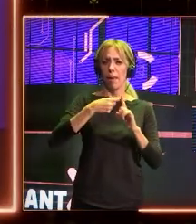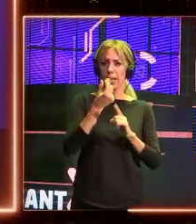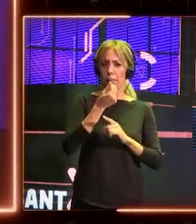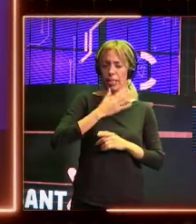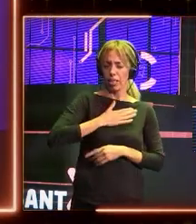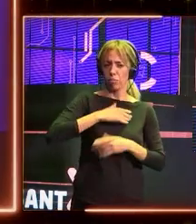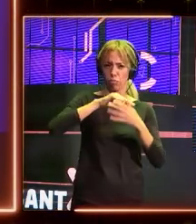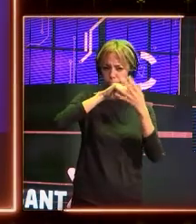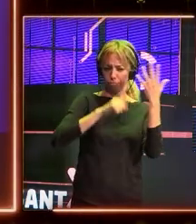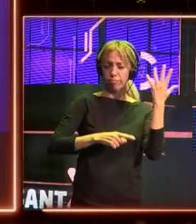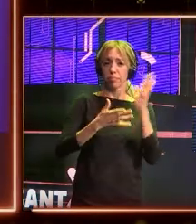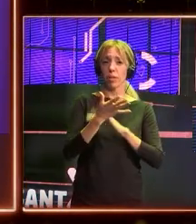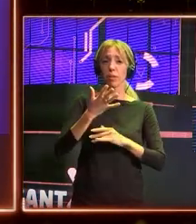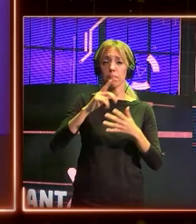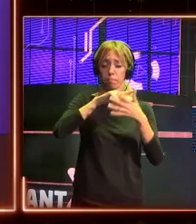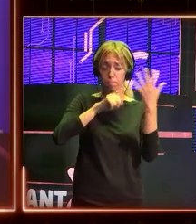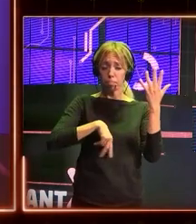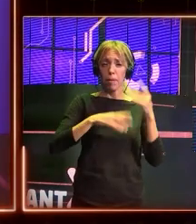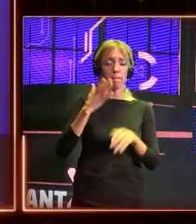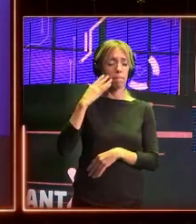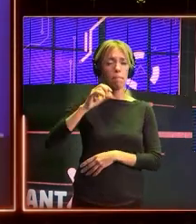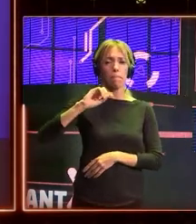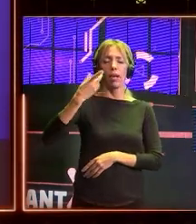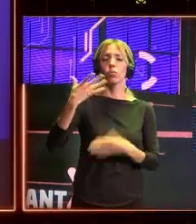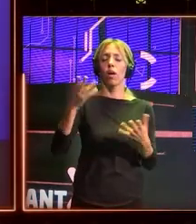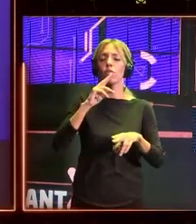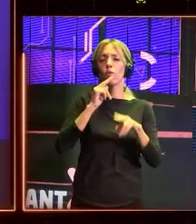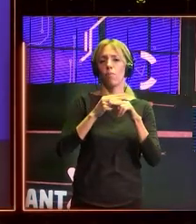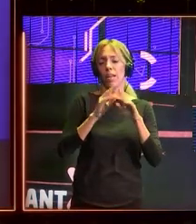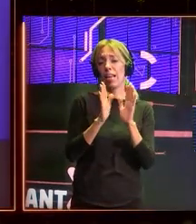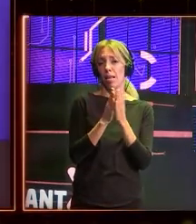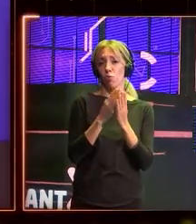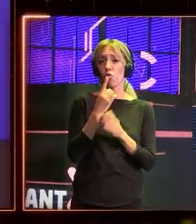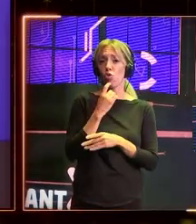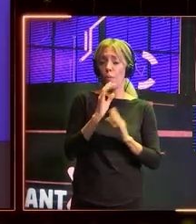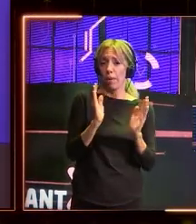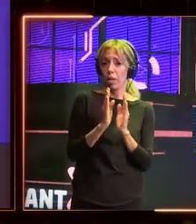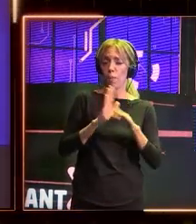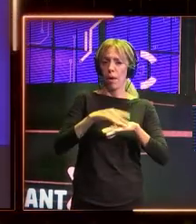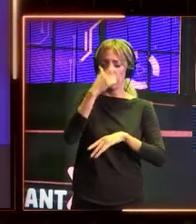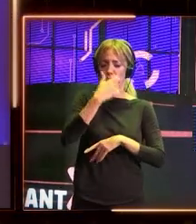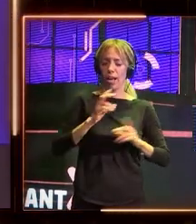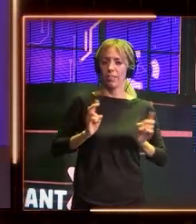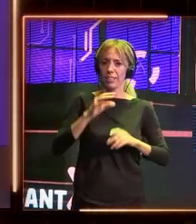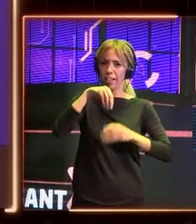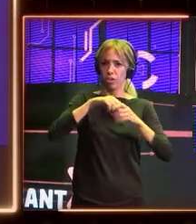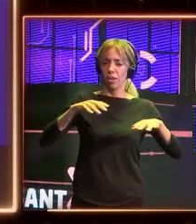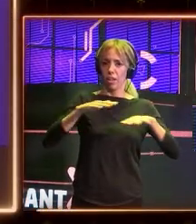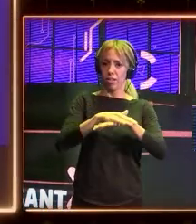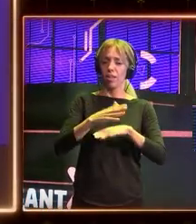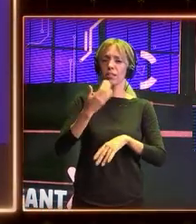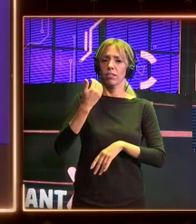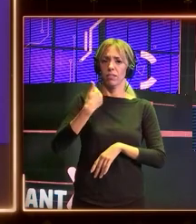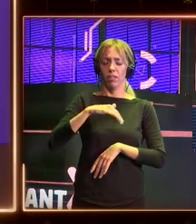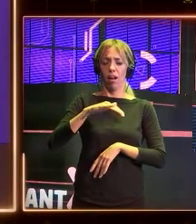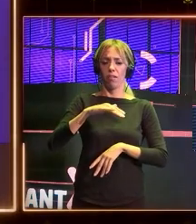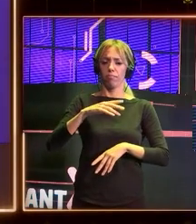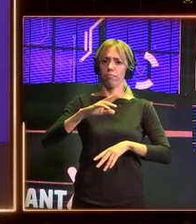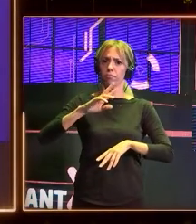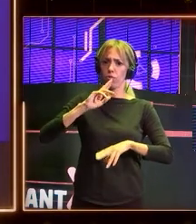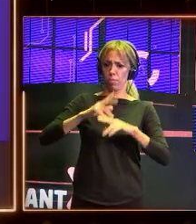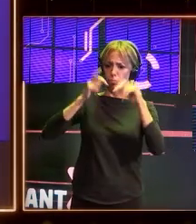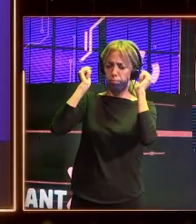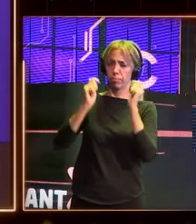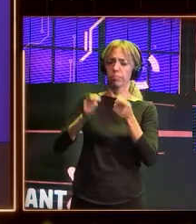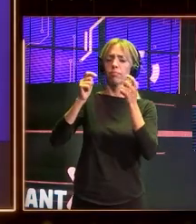capitalismo. Quizás el más conocido de todos ellos sea El pequeño libro rojo del activista en la red, que ha sido prologado nada menos que